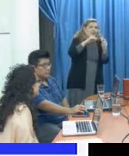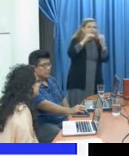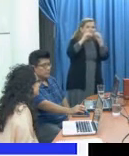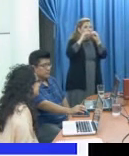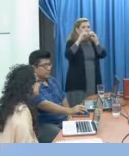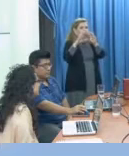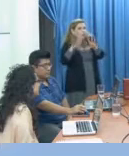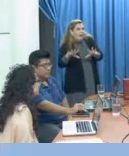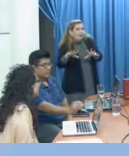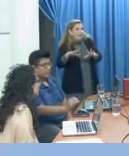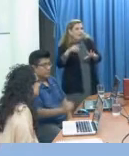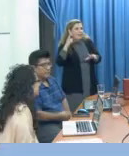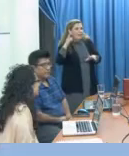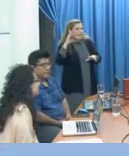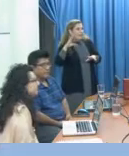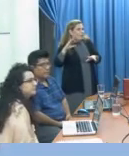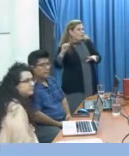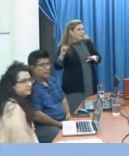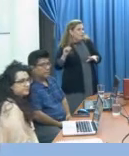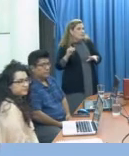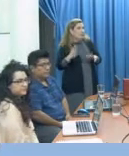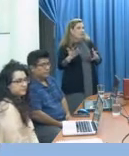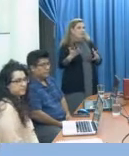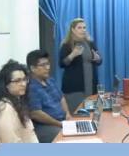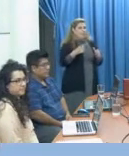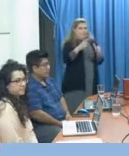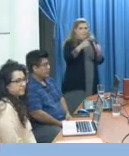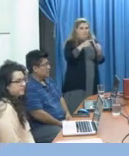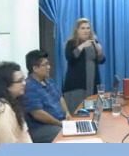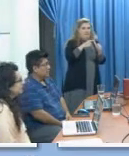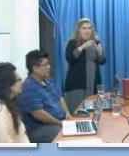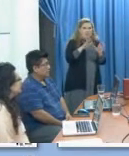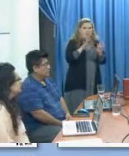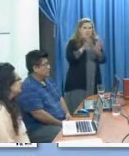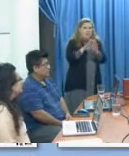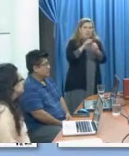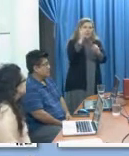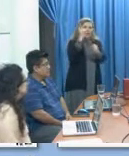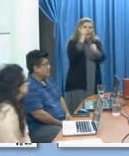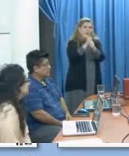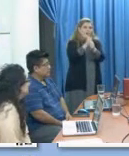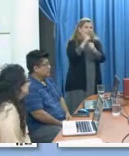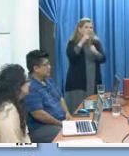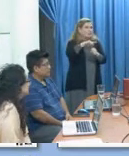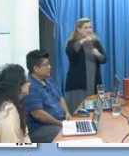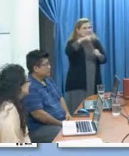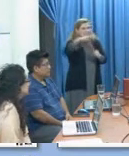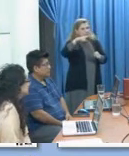audición? Los primeros signos de una pérdida de audición: